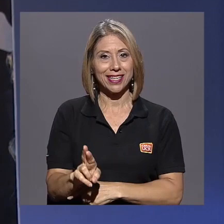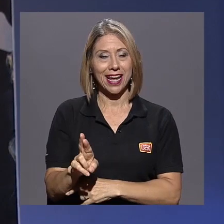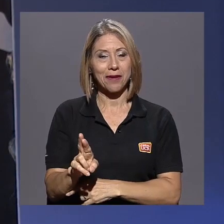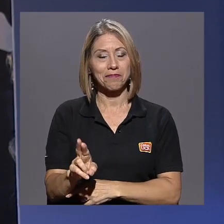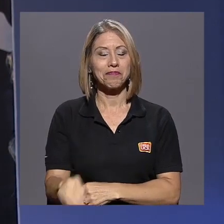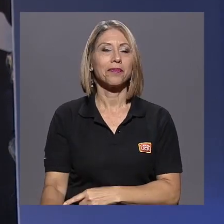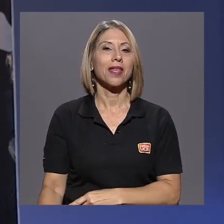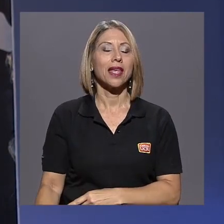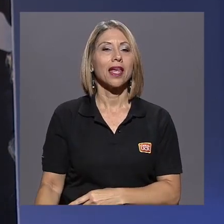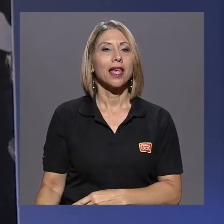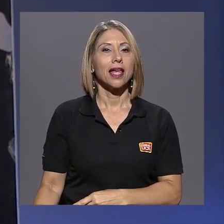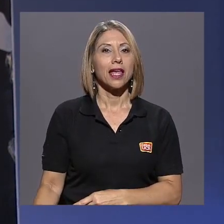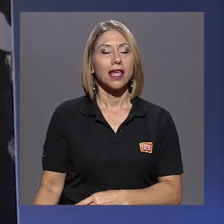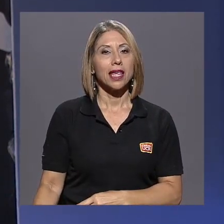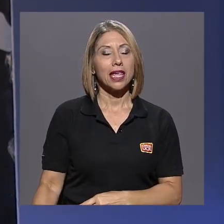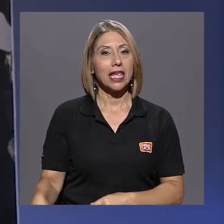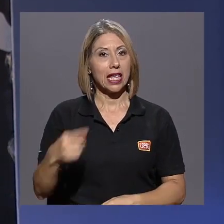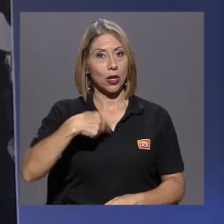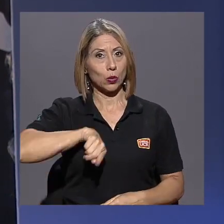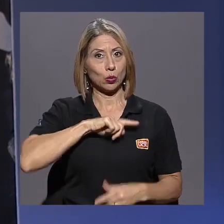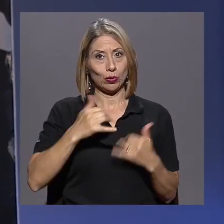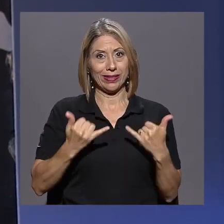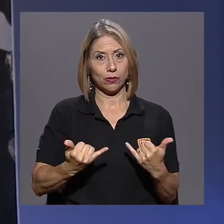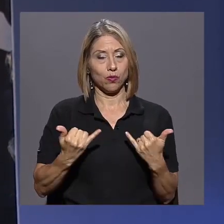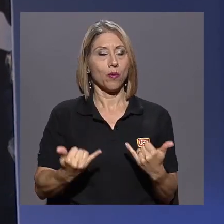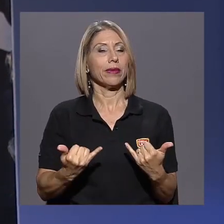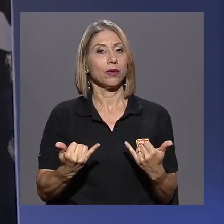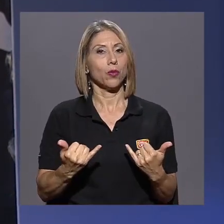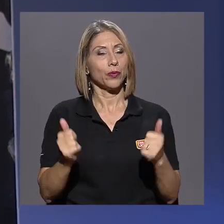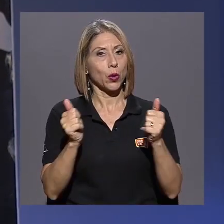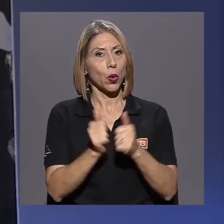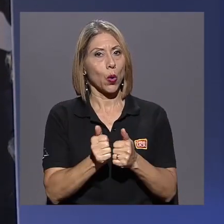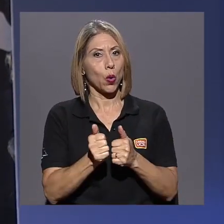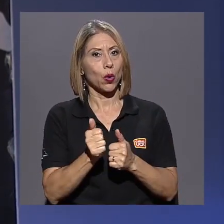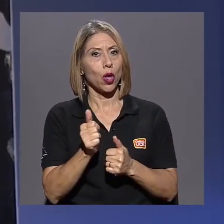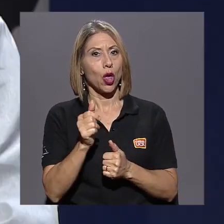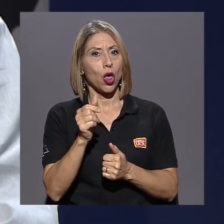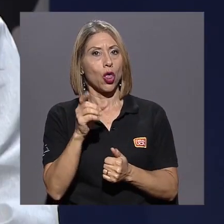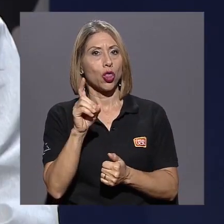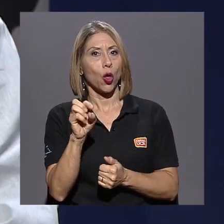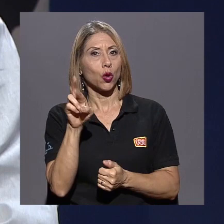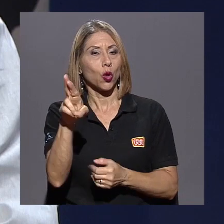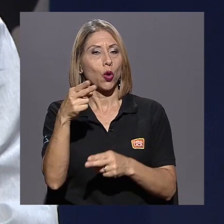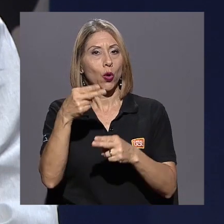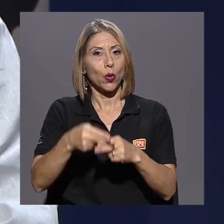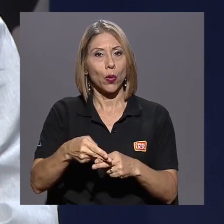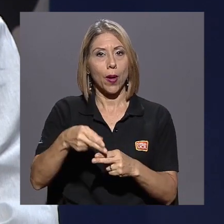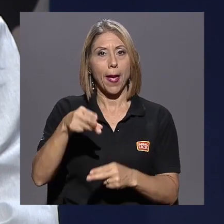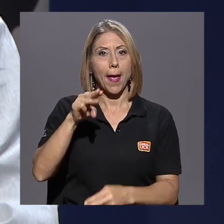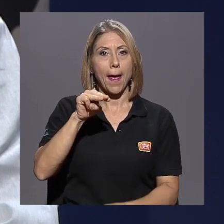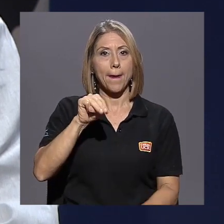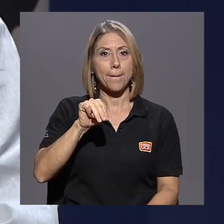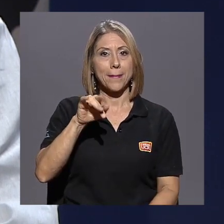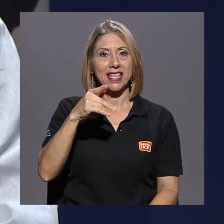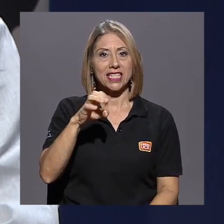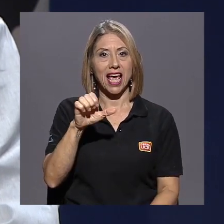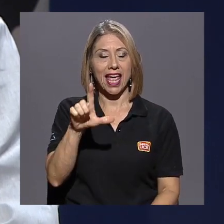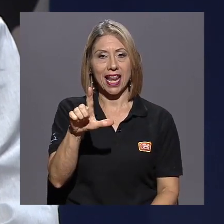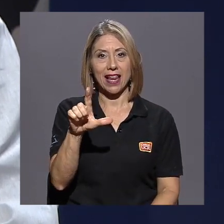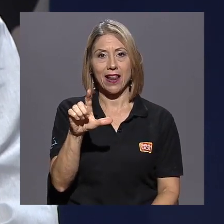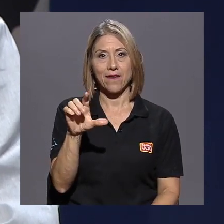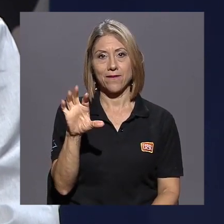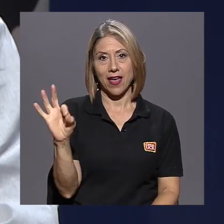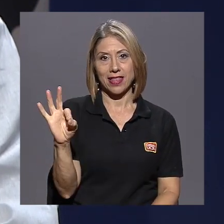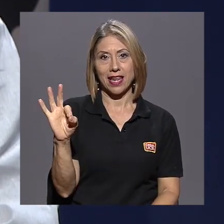costa rica y estamos en este momento con el doctor michele fucker quien nos visita de la